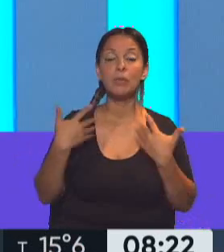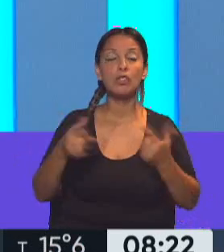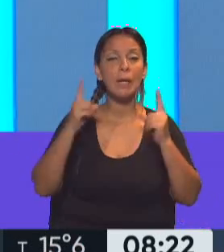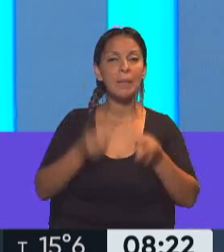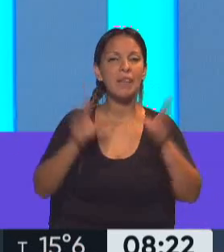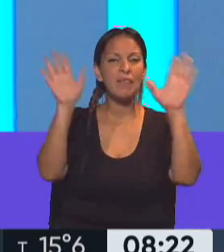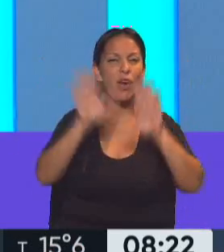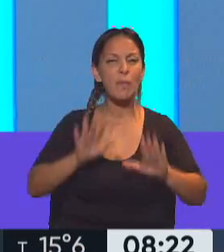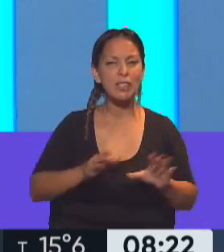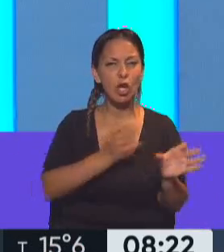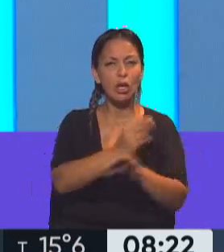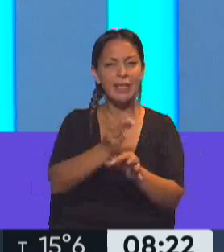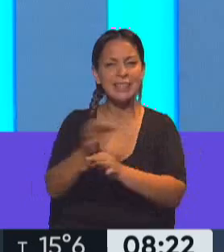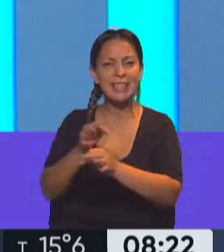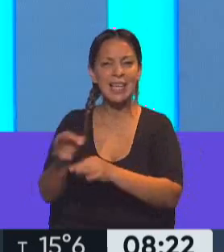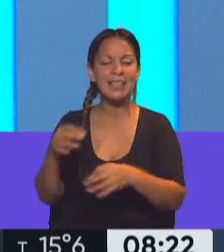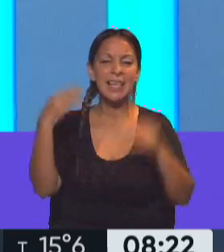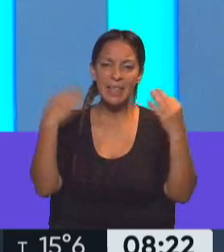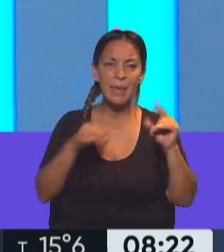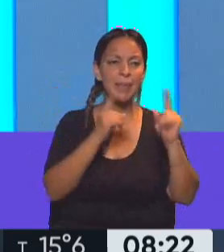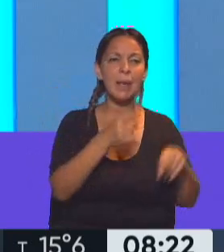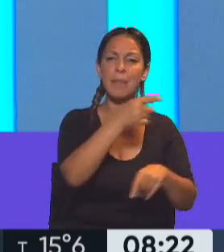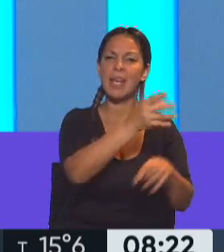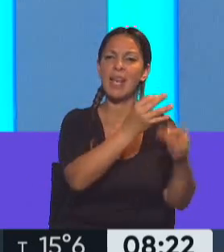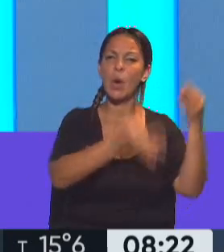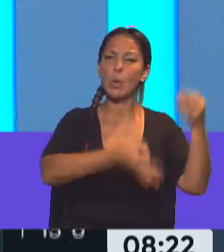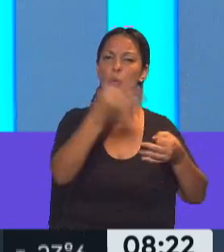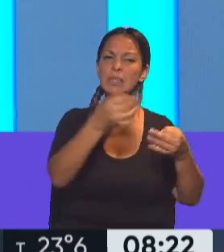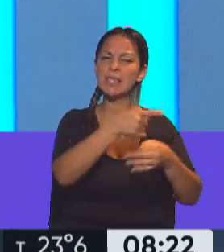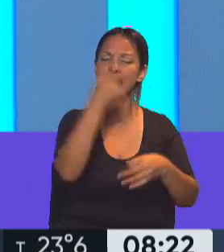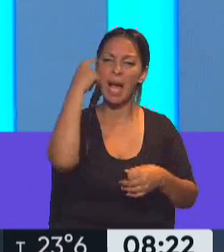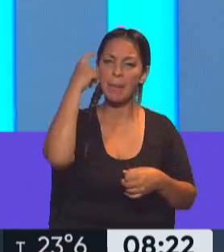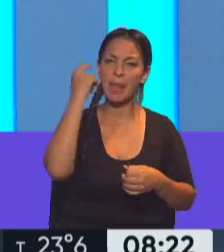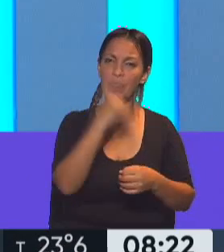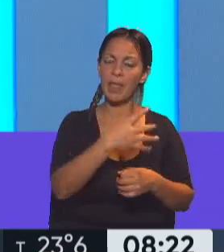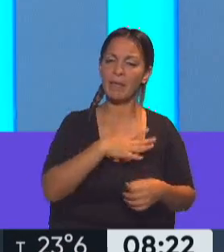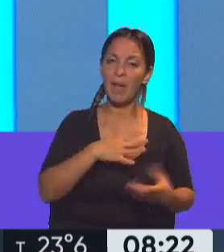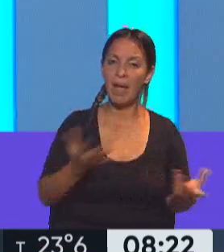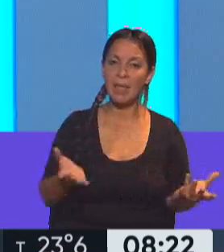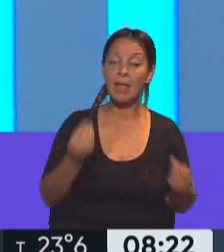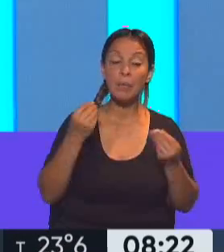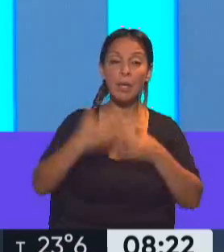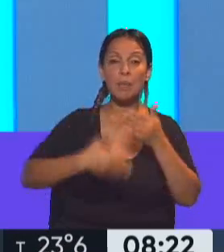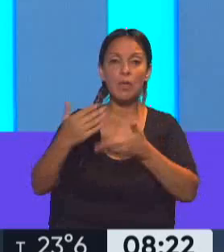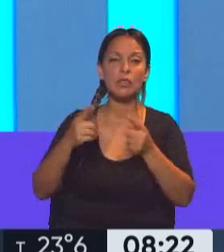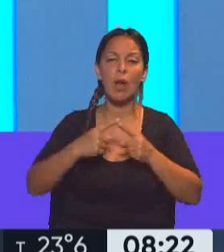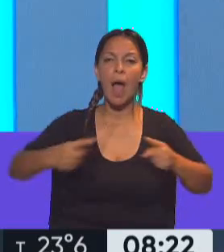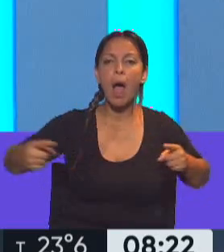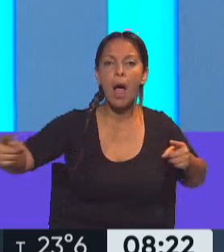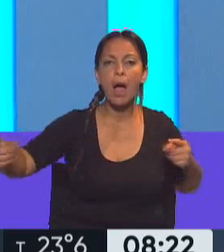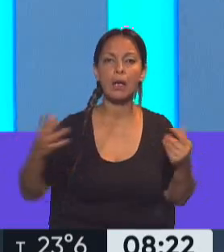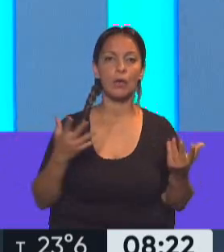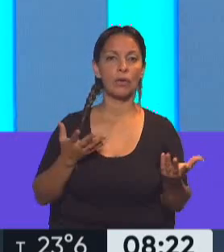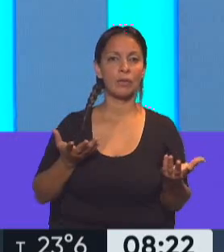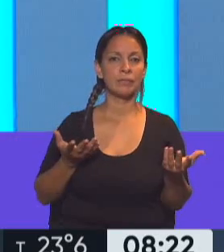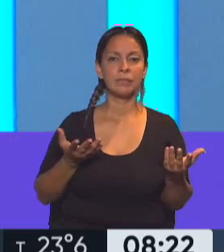que alcanzar a la justicia en este sentido, porque verdaderamente son procesos muy largos que hay cada vez